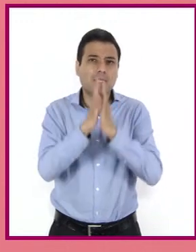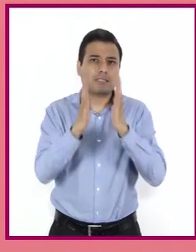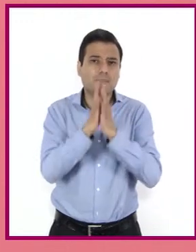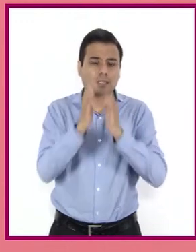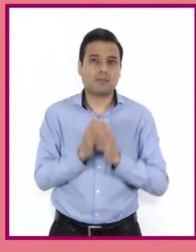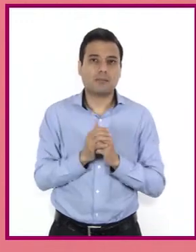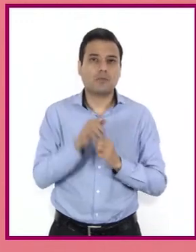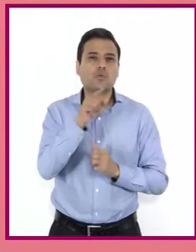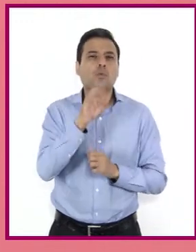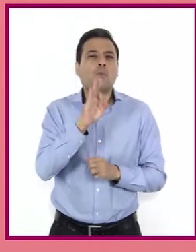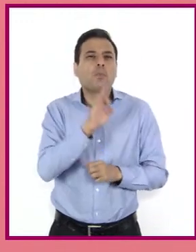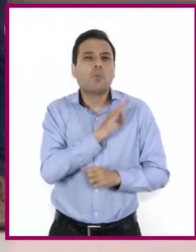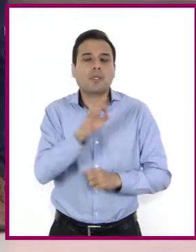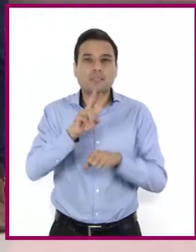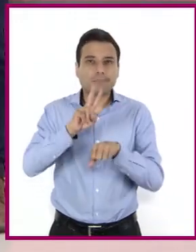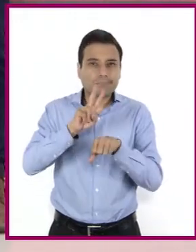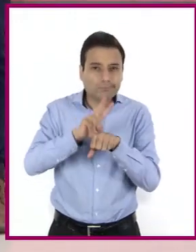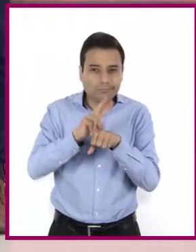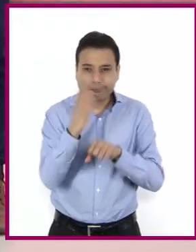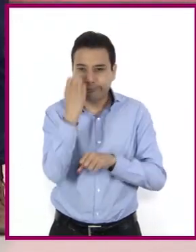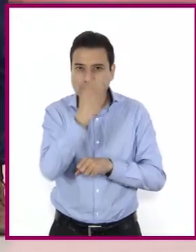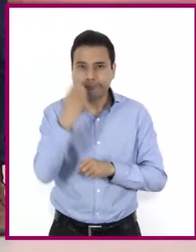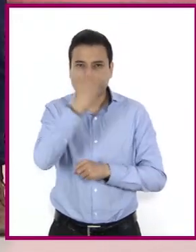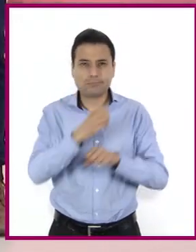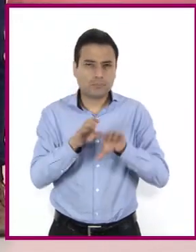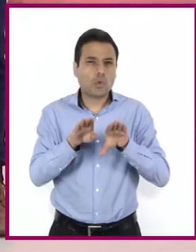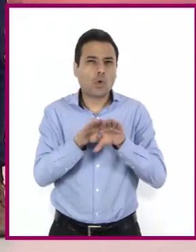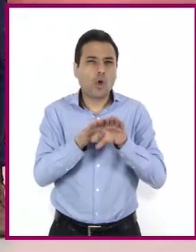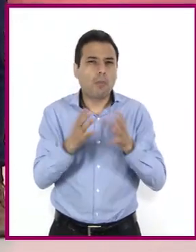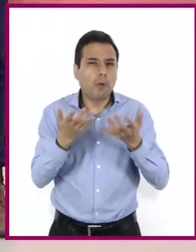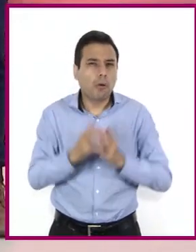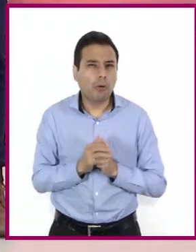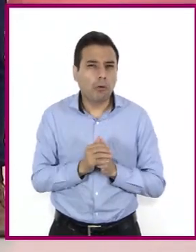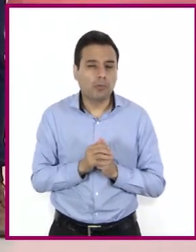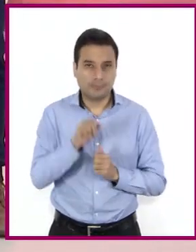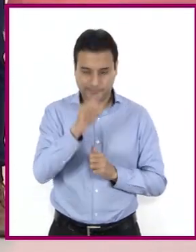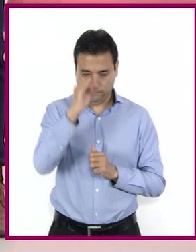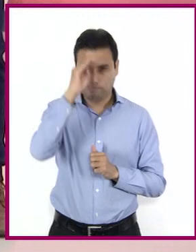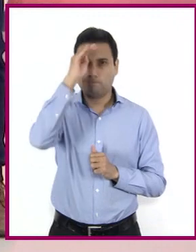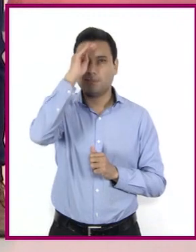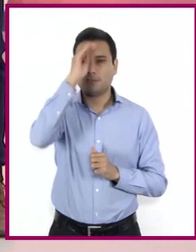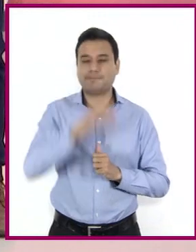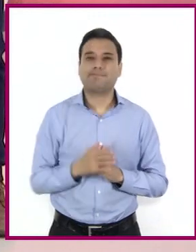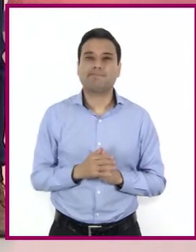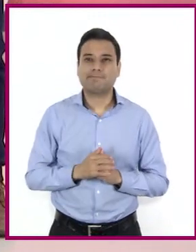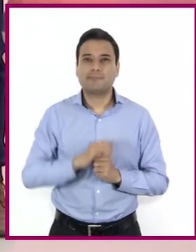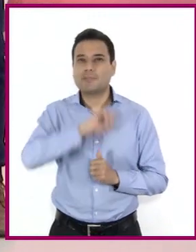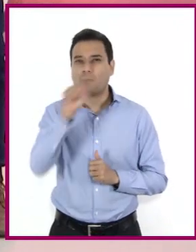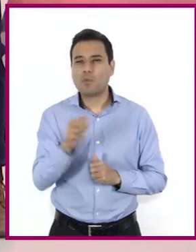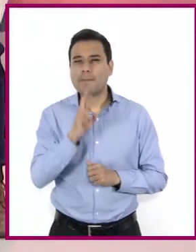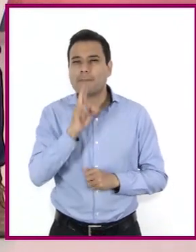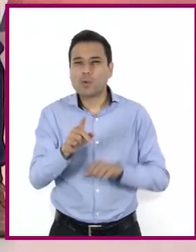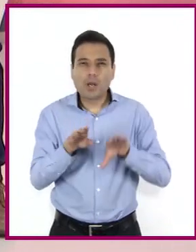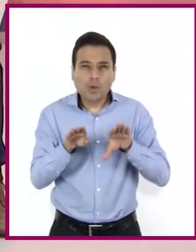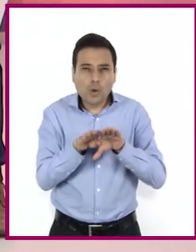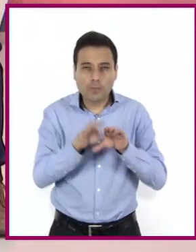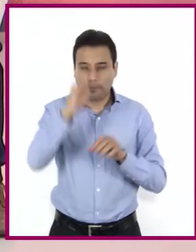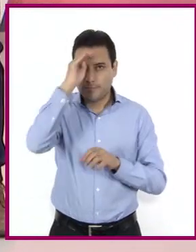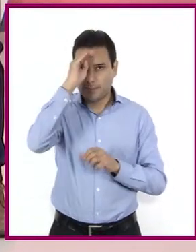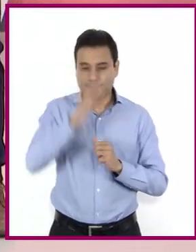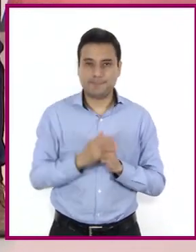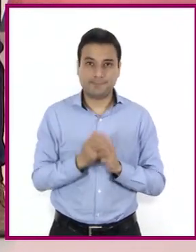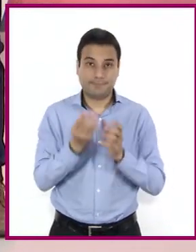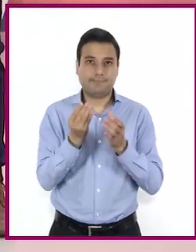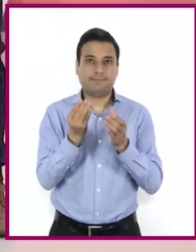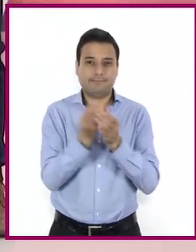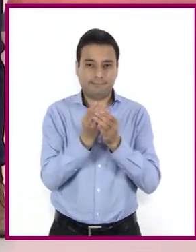podrían realizar un seguimiento para medir los alcances de su trabajo y cómo mejorar los resultados. Estamos por